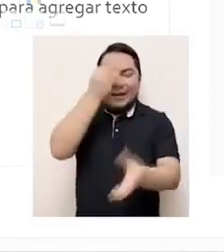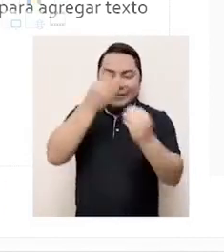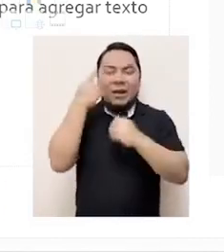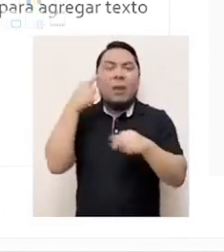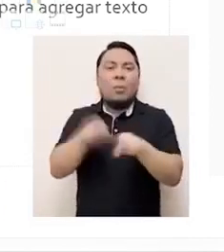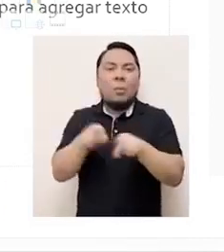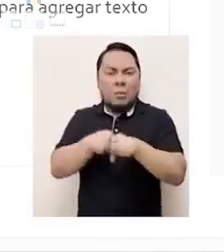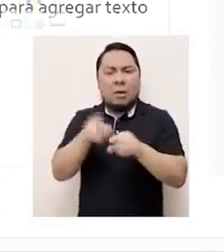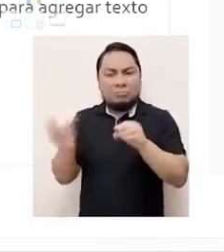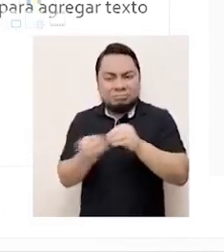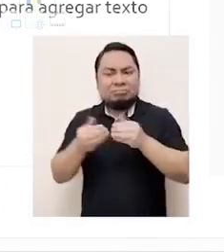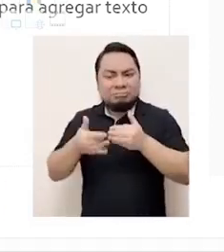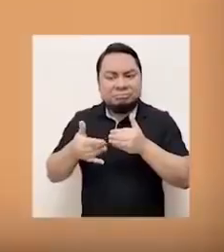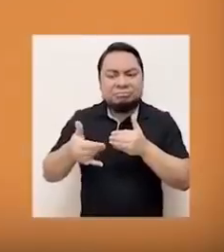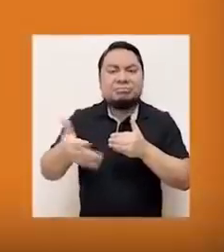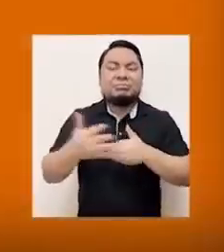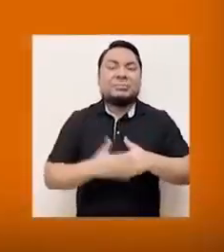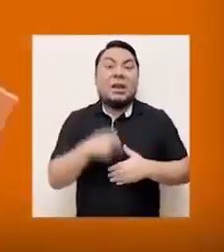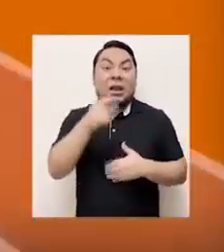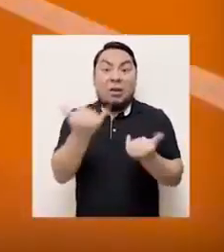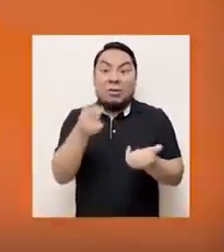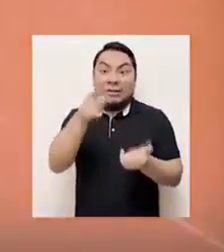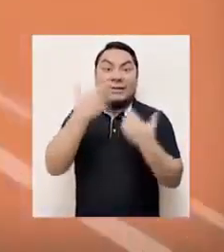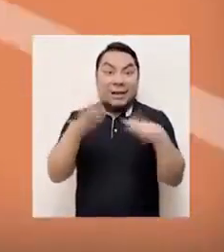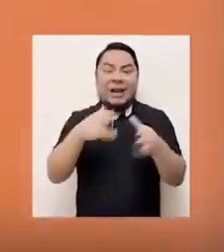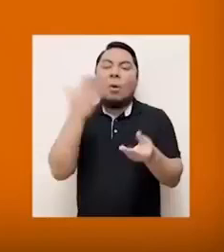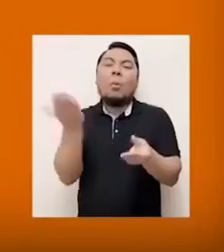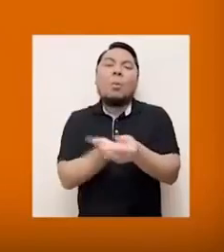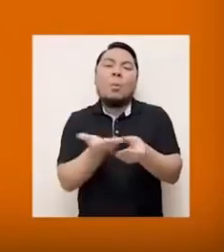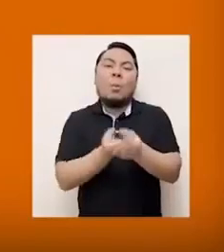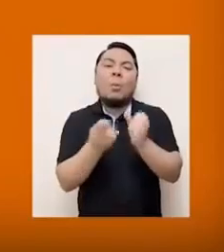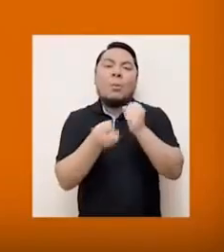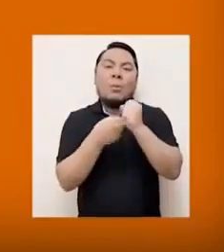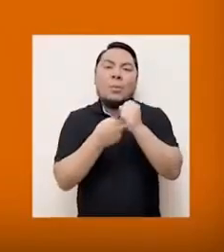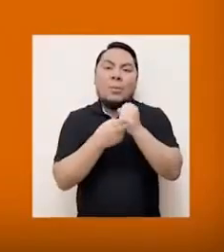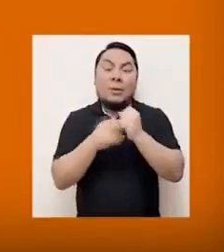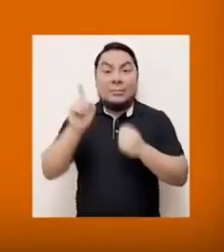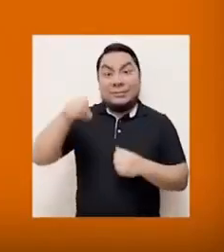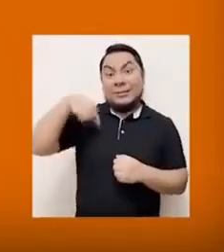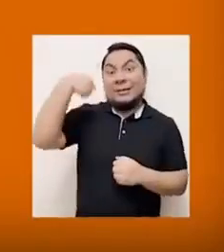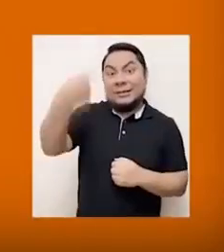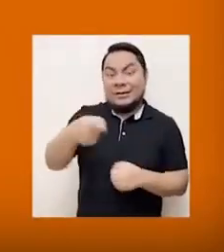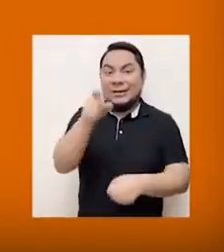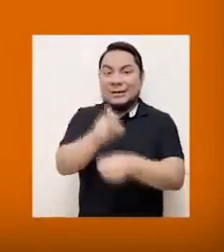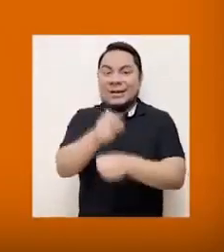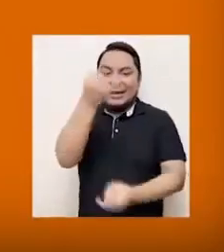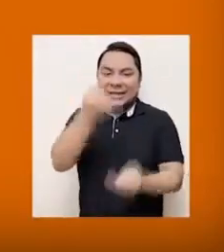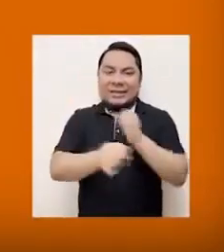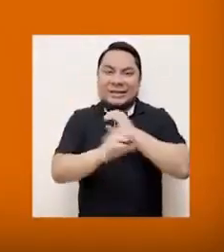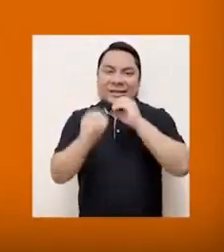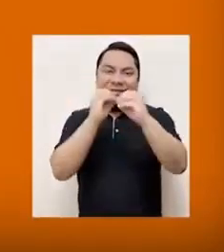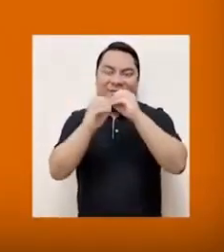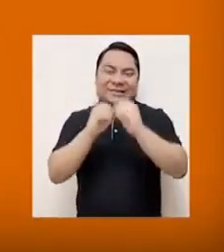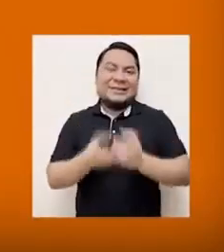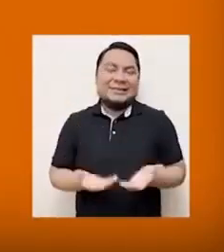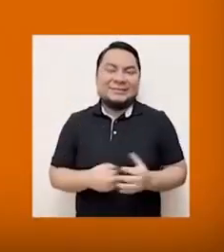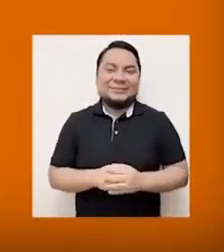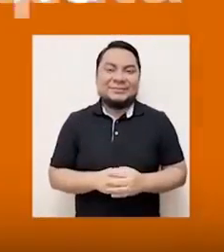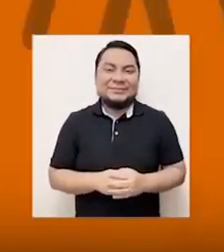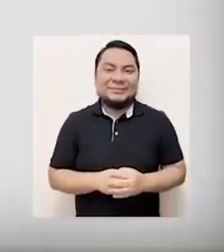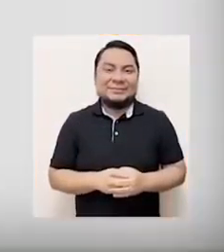que aprendió ahora guarde su documento en una carpeta porque en el siguiente tutorial terminará de editar sus